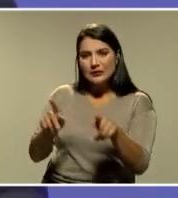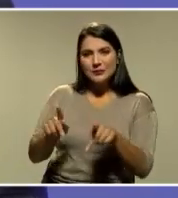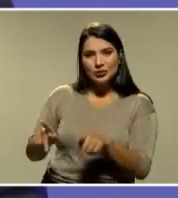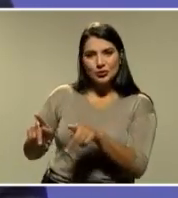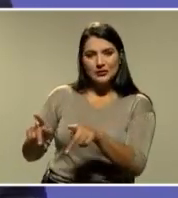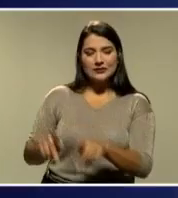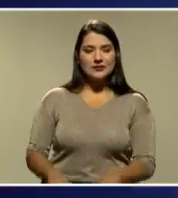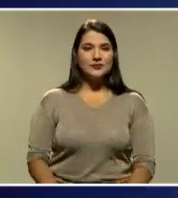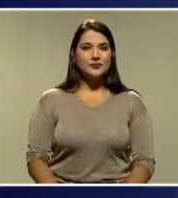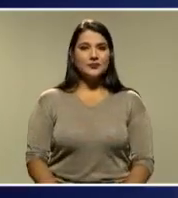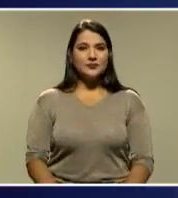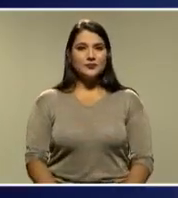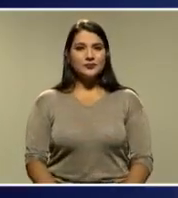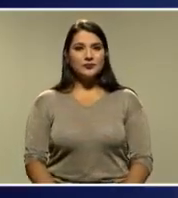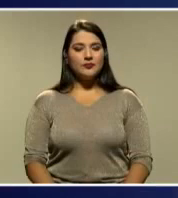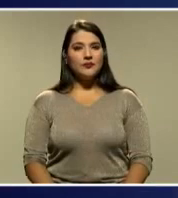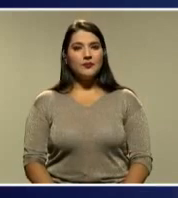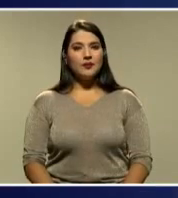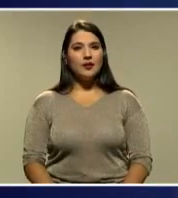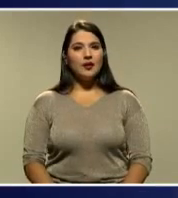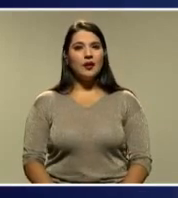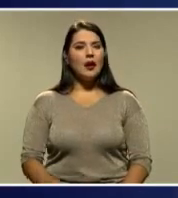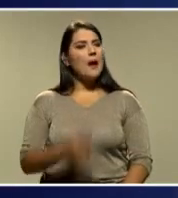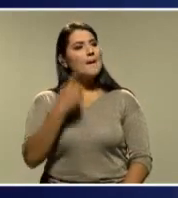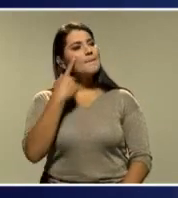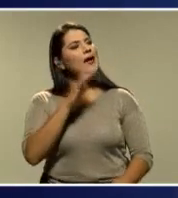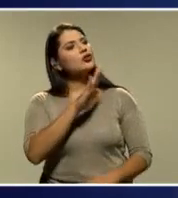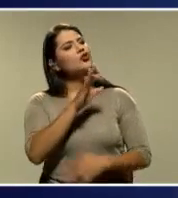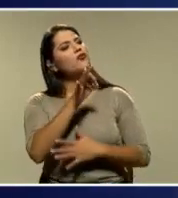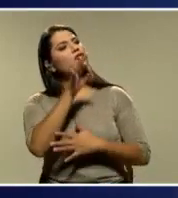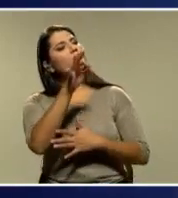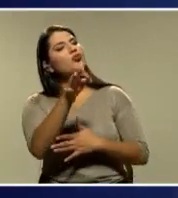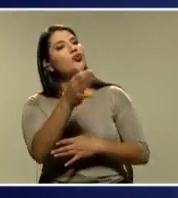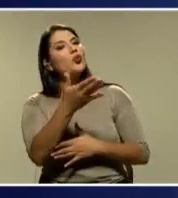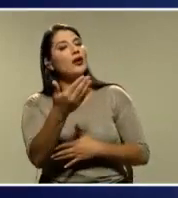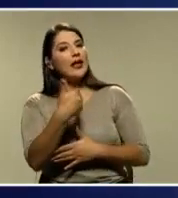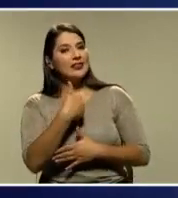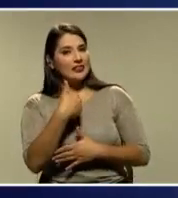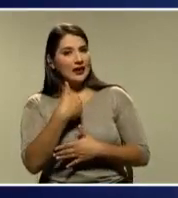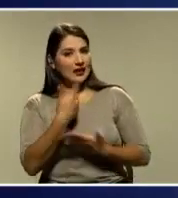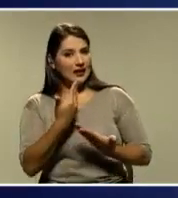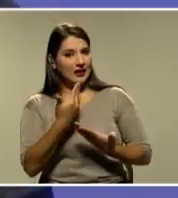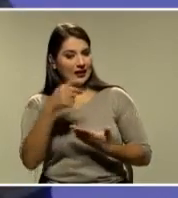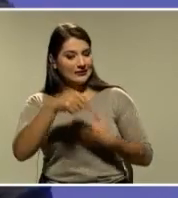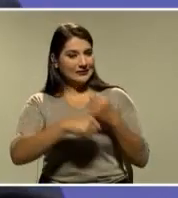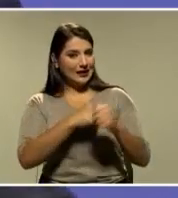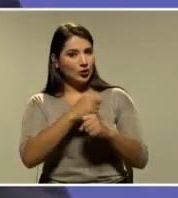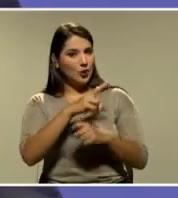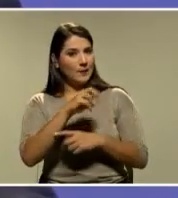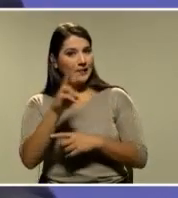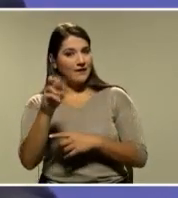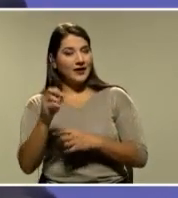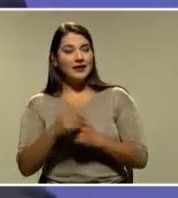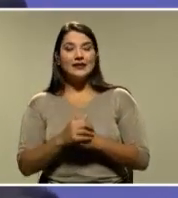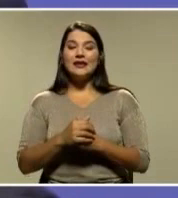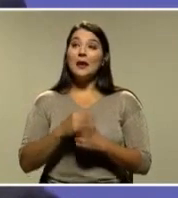gente. ¿Qué hay en el horizonte laboral de Marcelo Castro 2020? 2020,